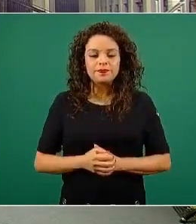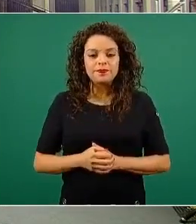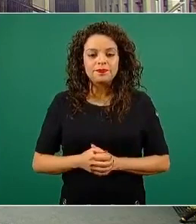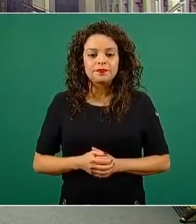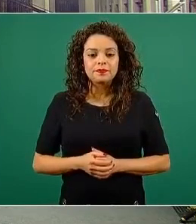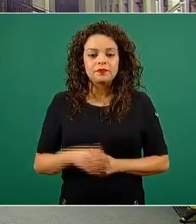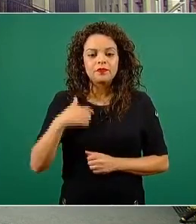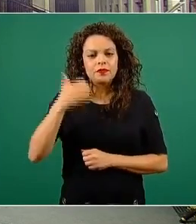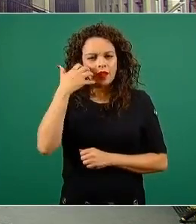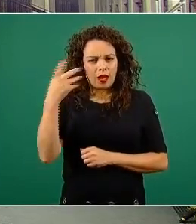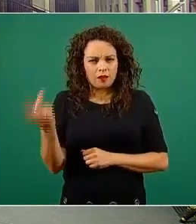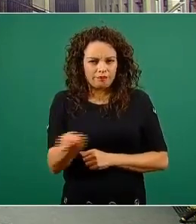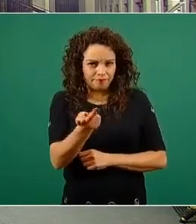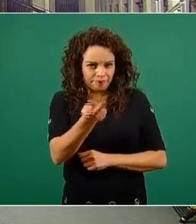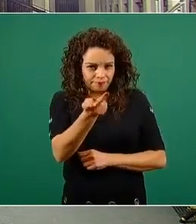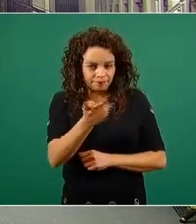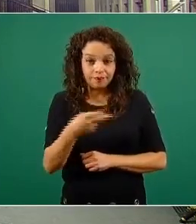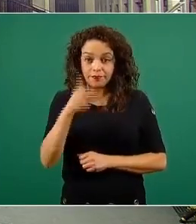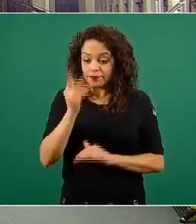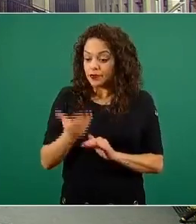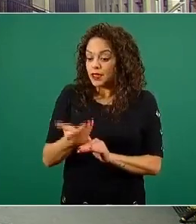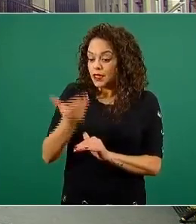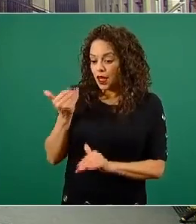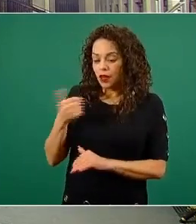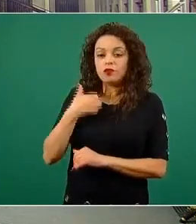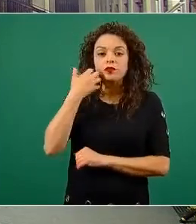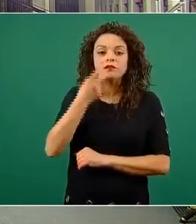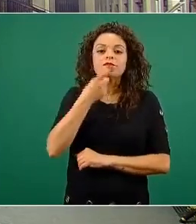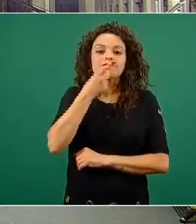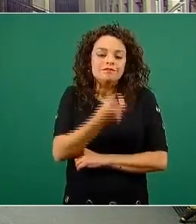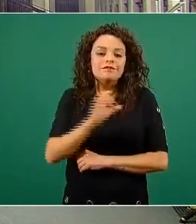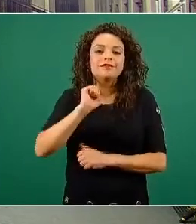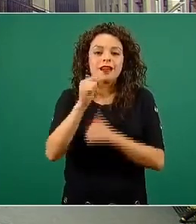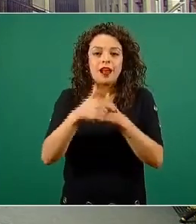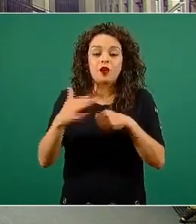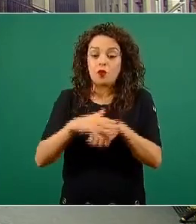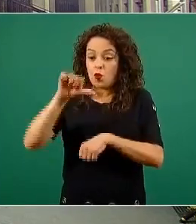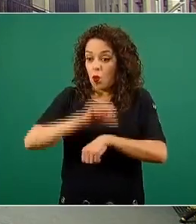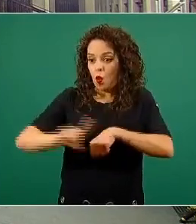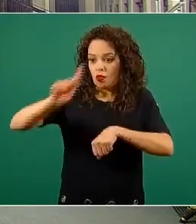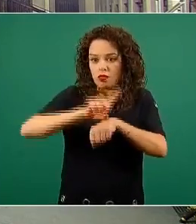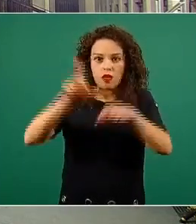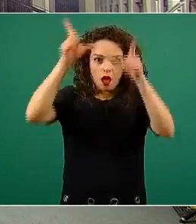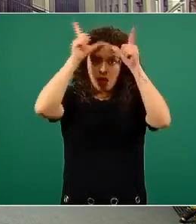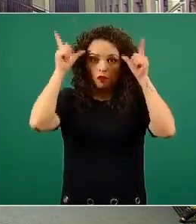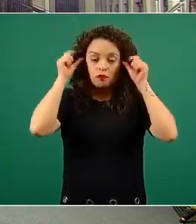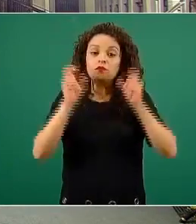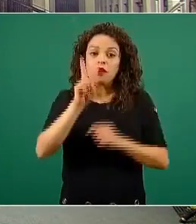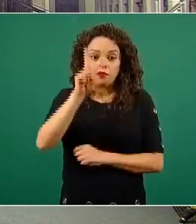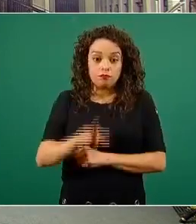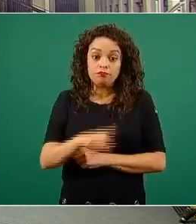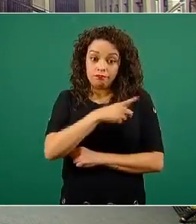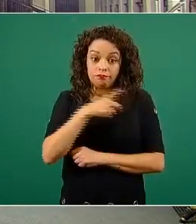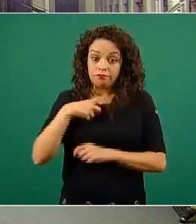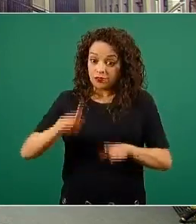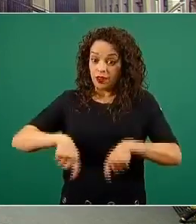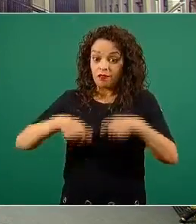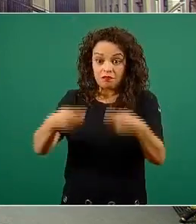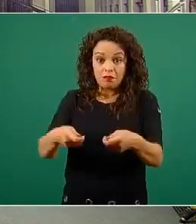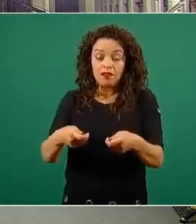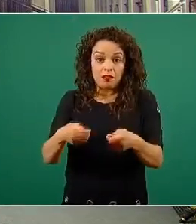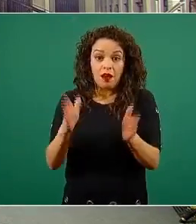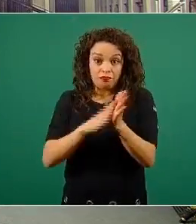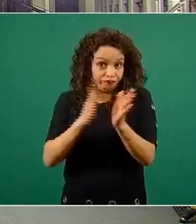preguntas, pero antes quisiera hacer una moción. Digo, es el Día de las Enfermeras y los enfermeros, y yo creo que pues se merecen un aplauso, ¿no? Entonces, yo creo que sí,